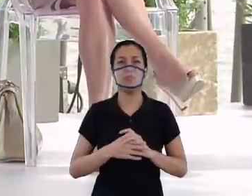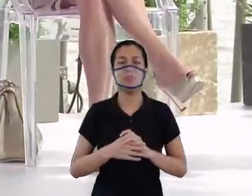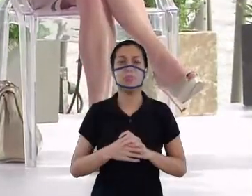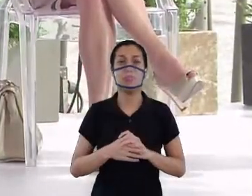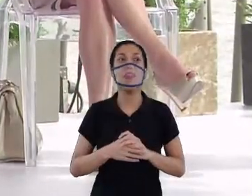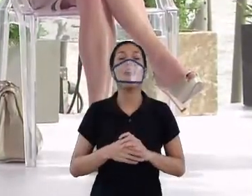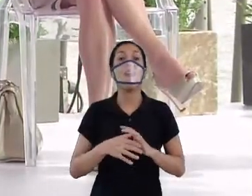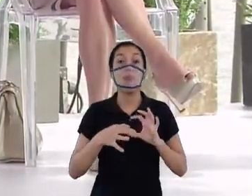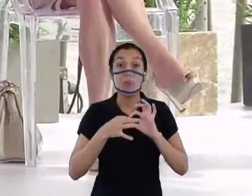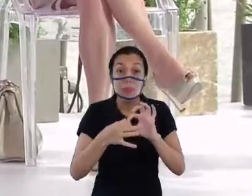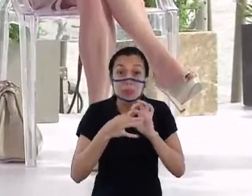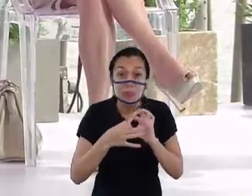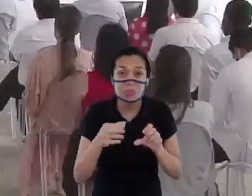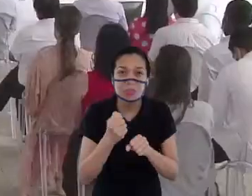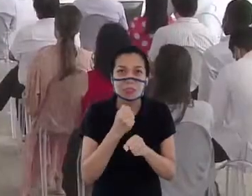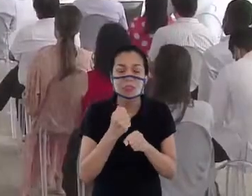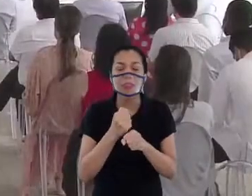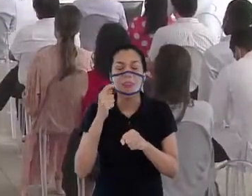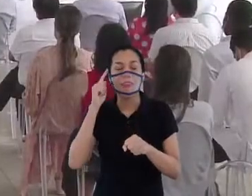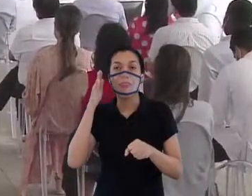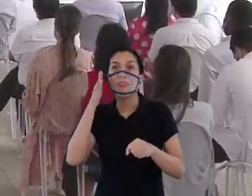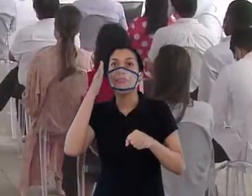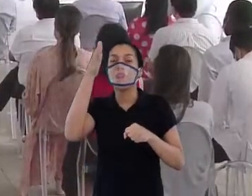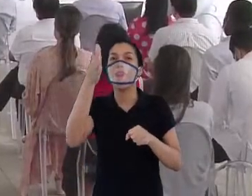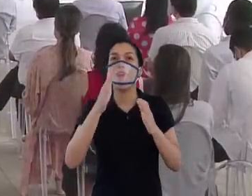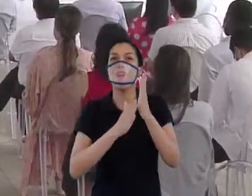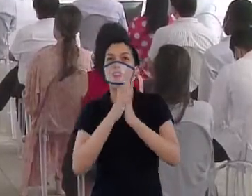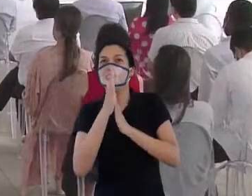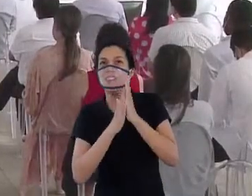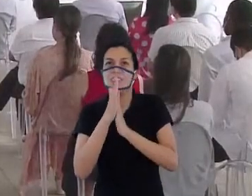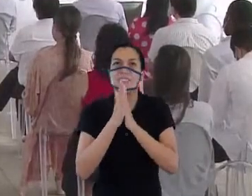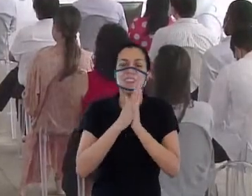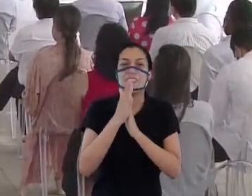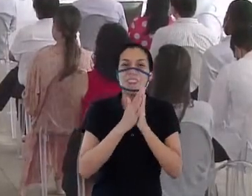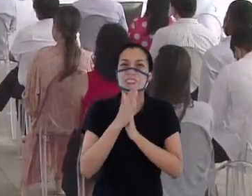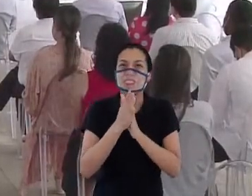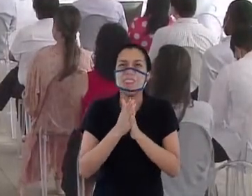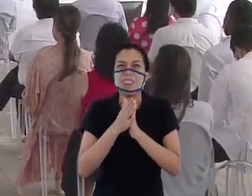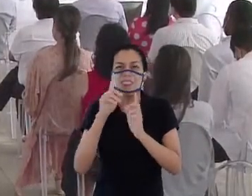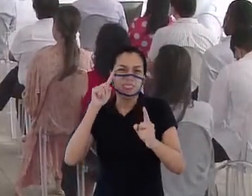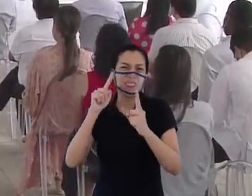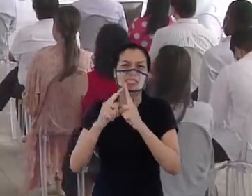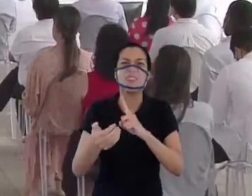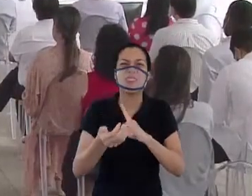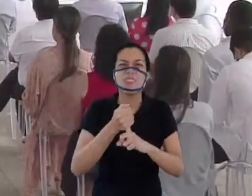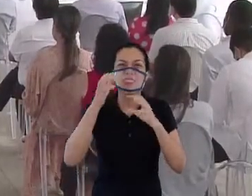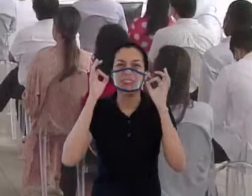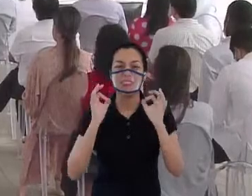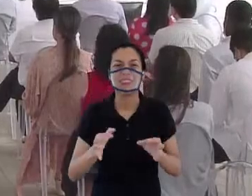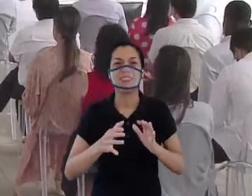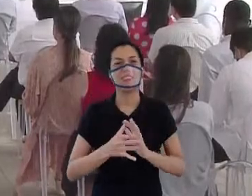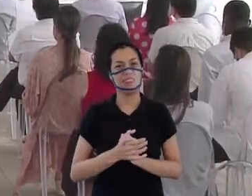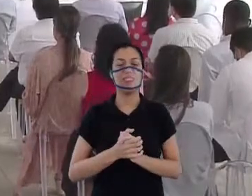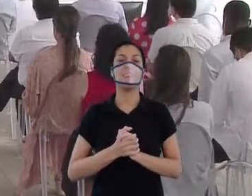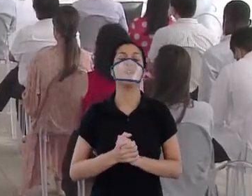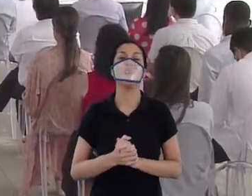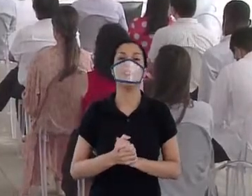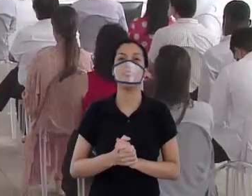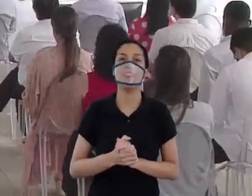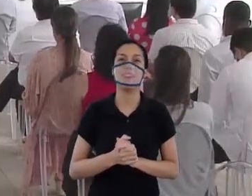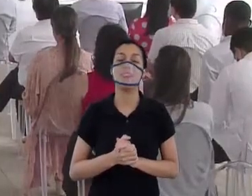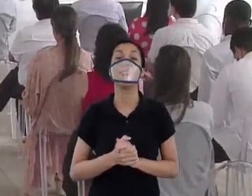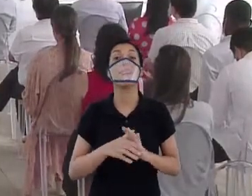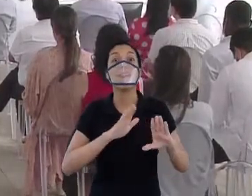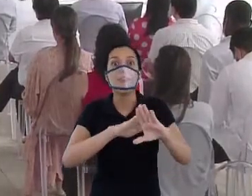aquí sabemos que cuando sumamos esos esfuerzos, logramos todo lo que nos proponemos. Por eso, no